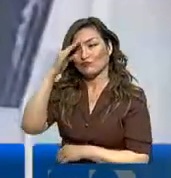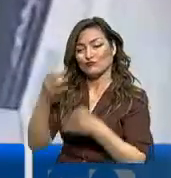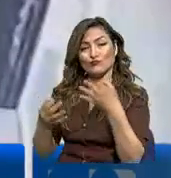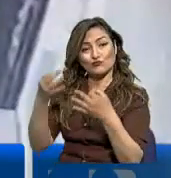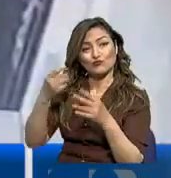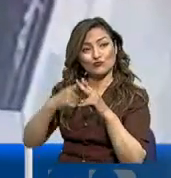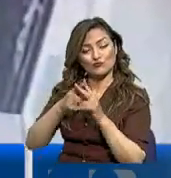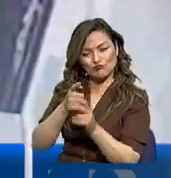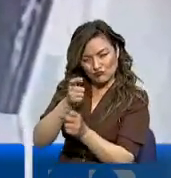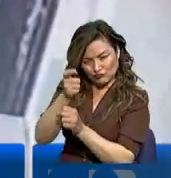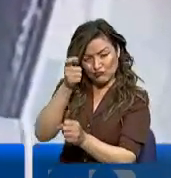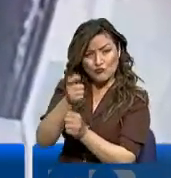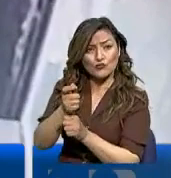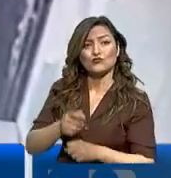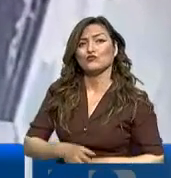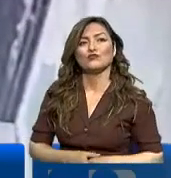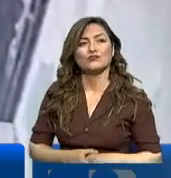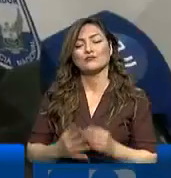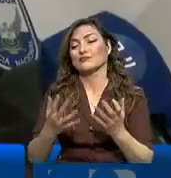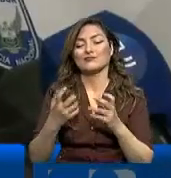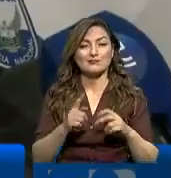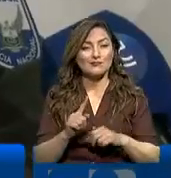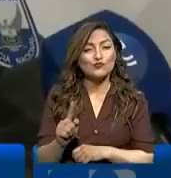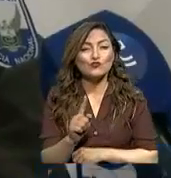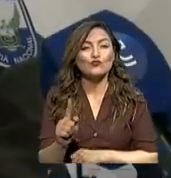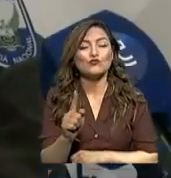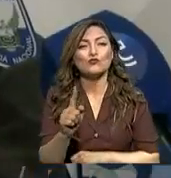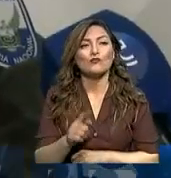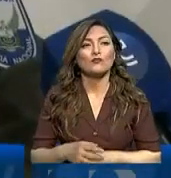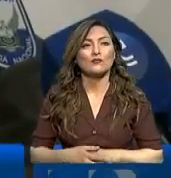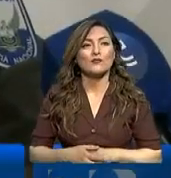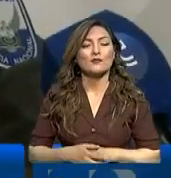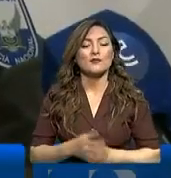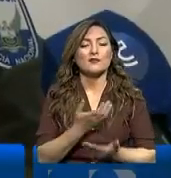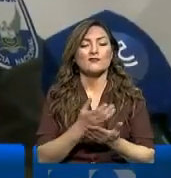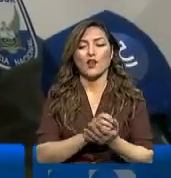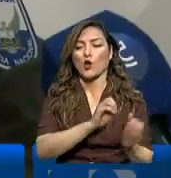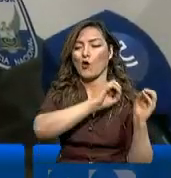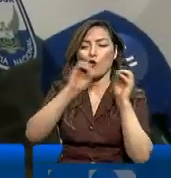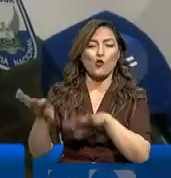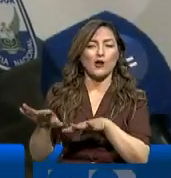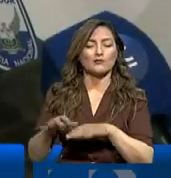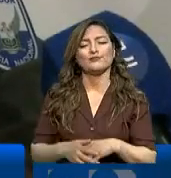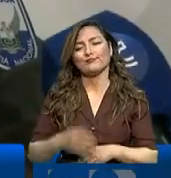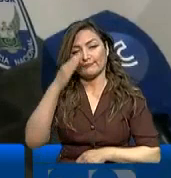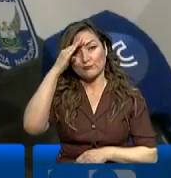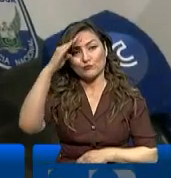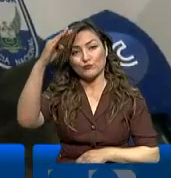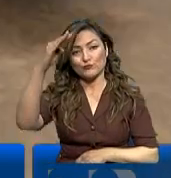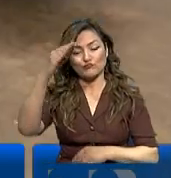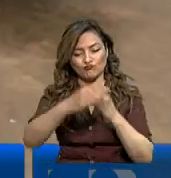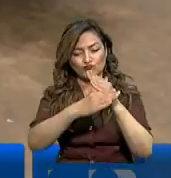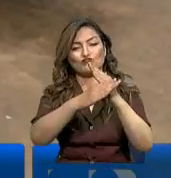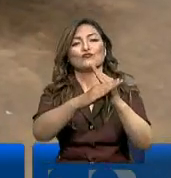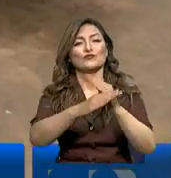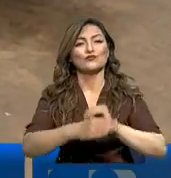judicial inició la persecución. Trata de huir y arroja un objeto. Sin embargo, es neutralizado.